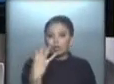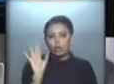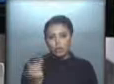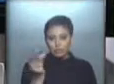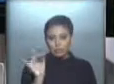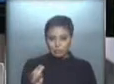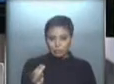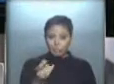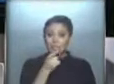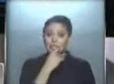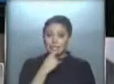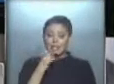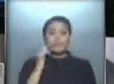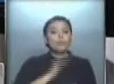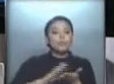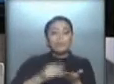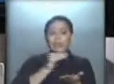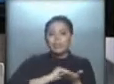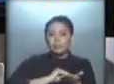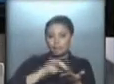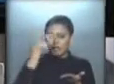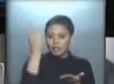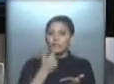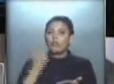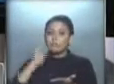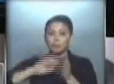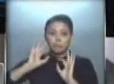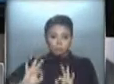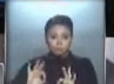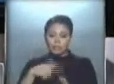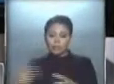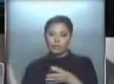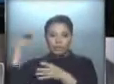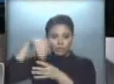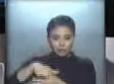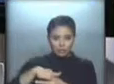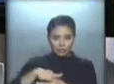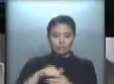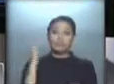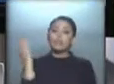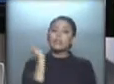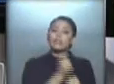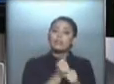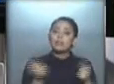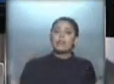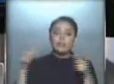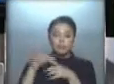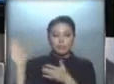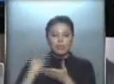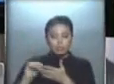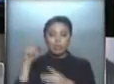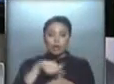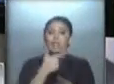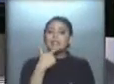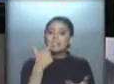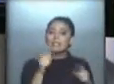de diciembre, una vez que juren los nuevos diputados nacionales y que se incorporen a la Cámara Baja. Actividad en la Cámara de Diputados, vamos a la actividad